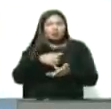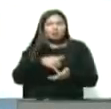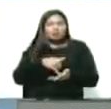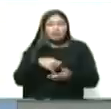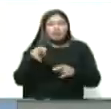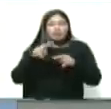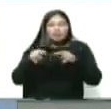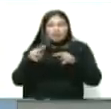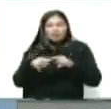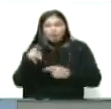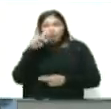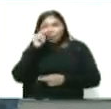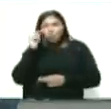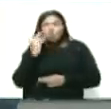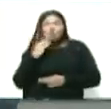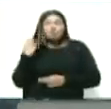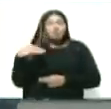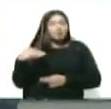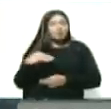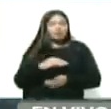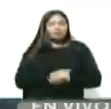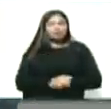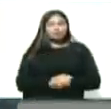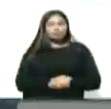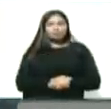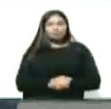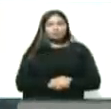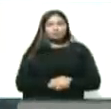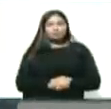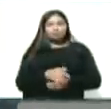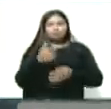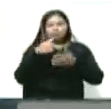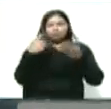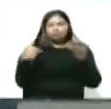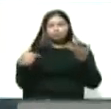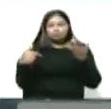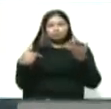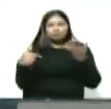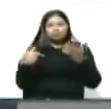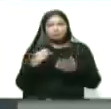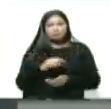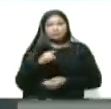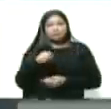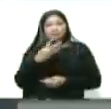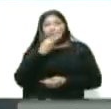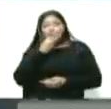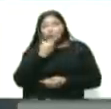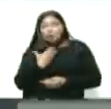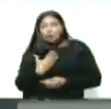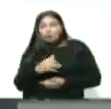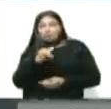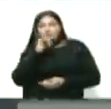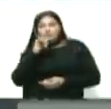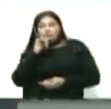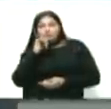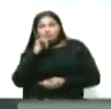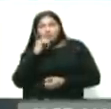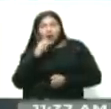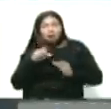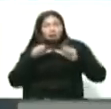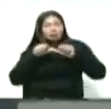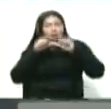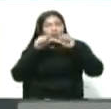niños, niñas, adolescentes, ancianos, etcétera. Es bueno informar del avance